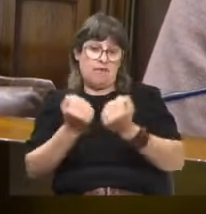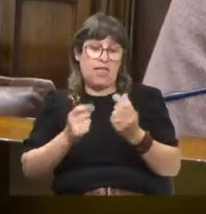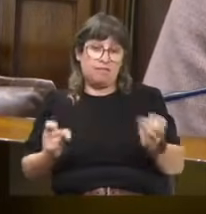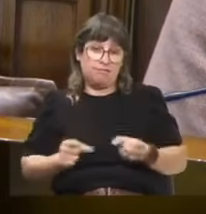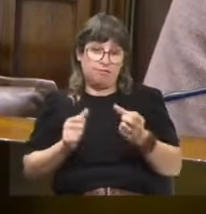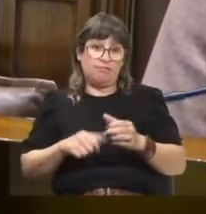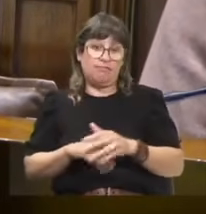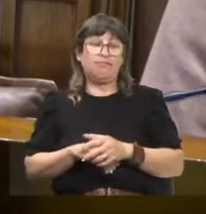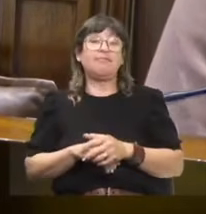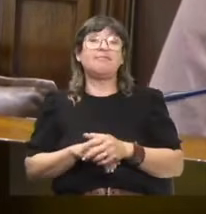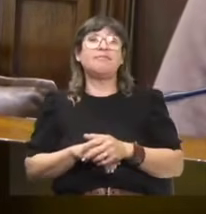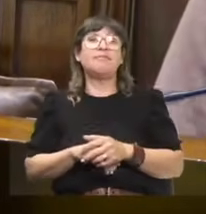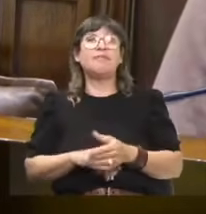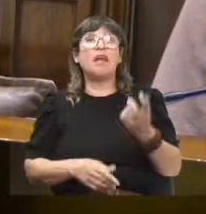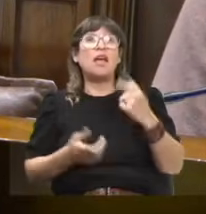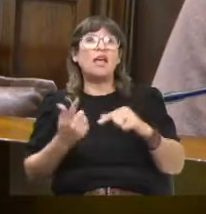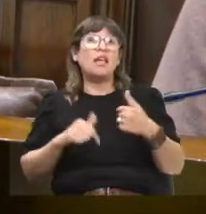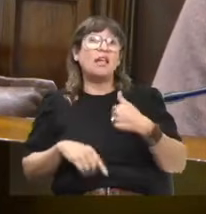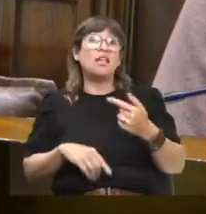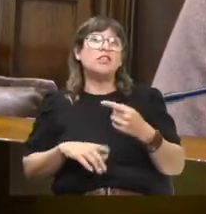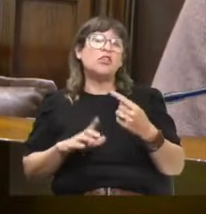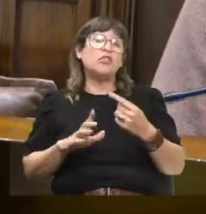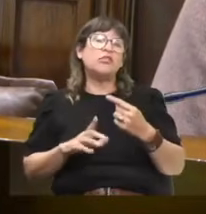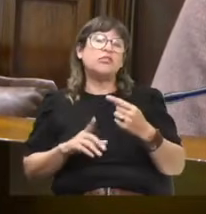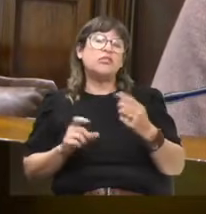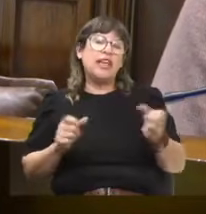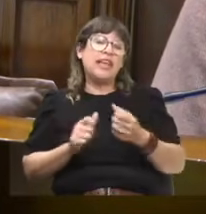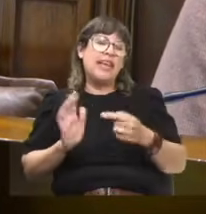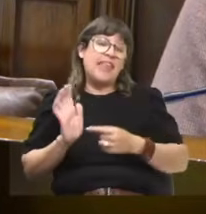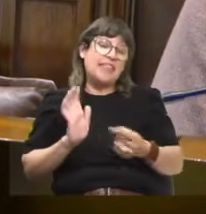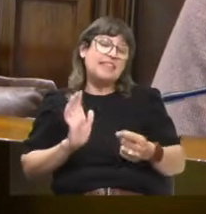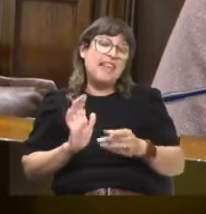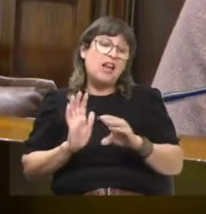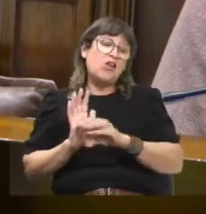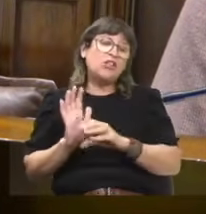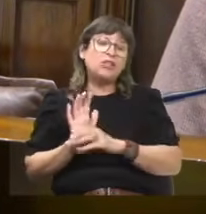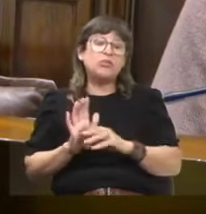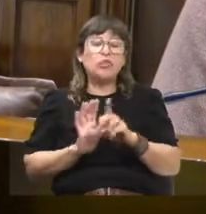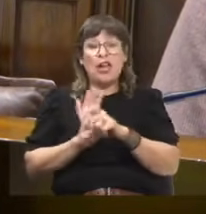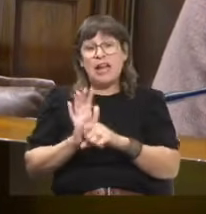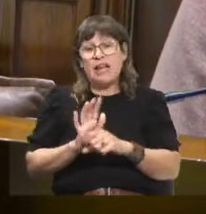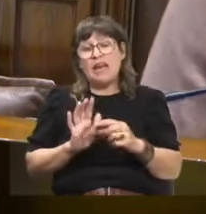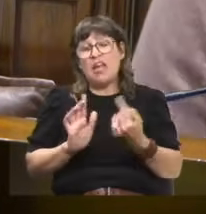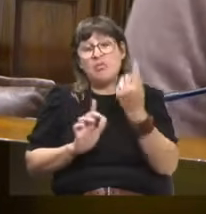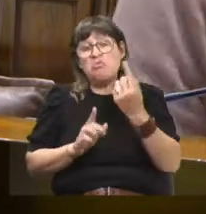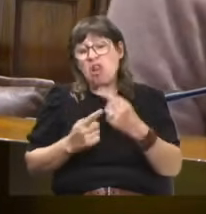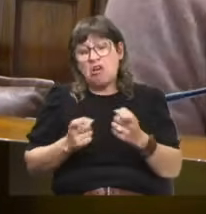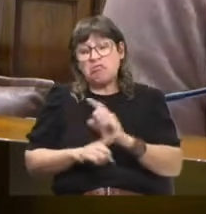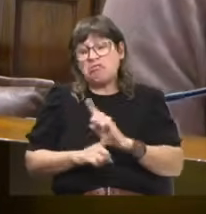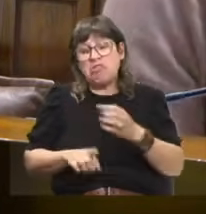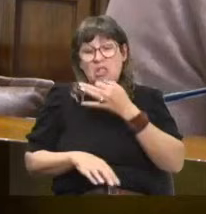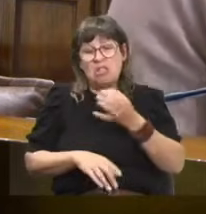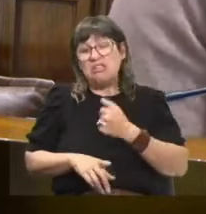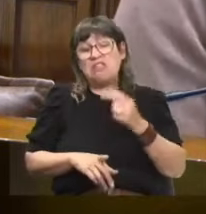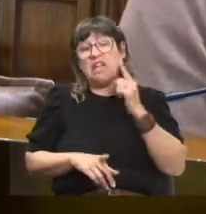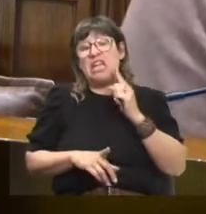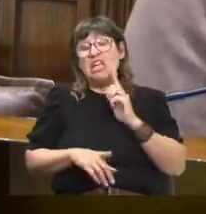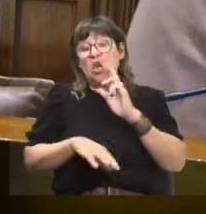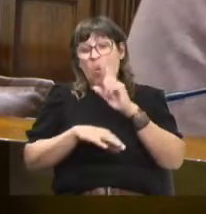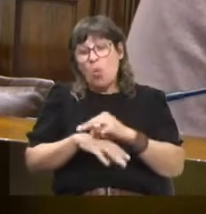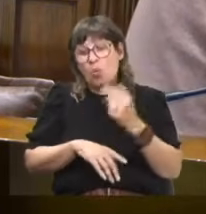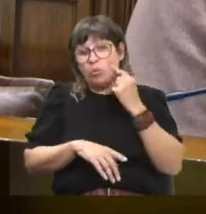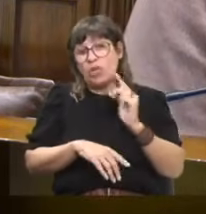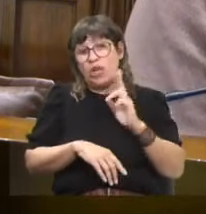Entonces, le hacen decir a la Constitución y a la ley algo que no dicen y aplican un criterio de interpretación